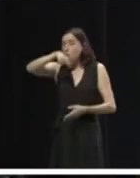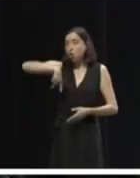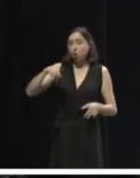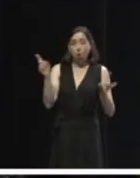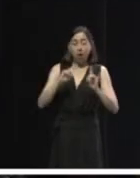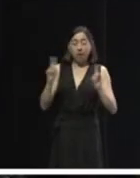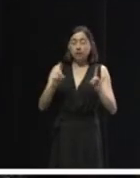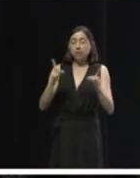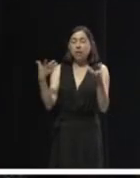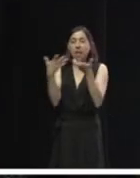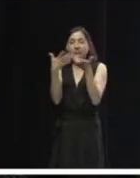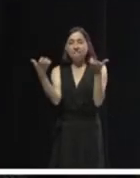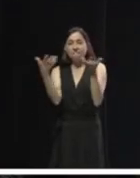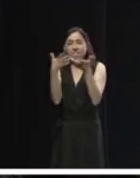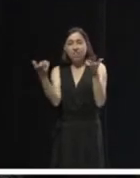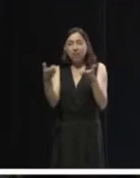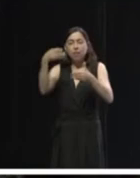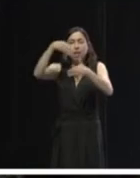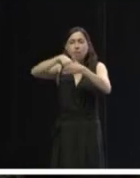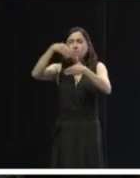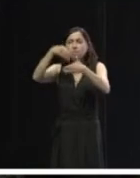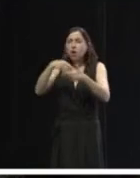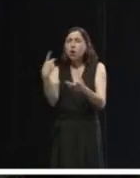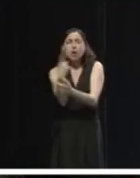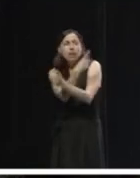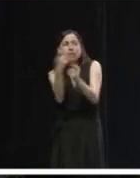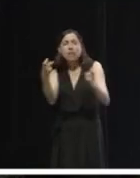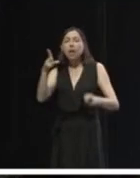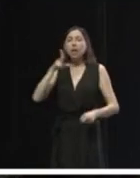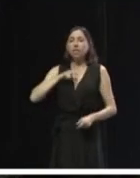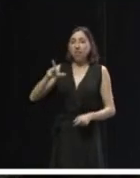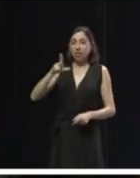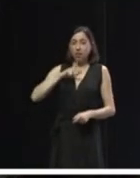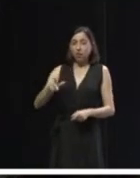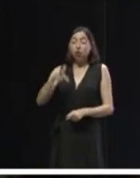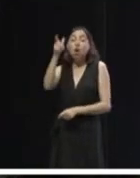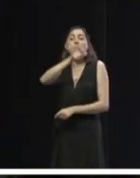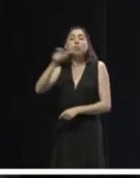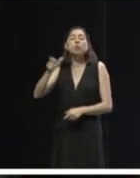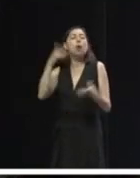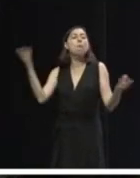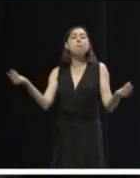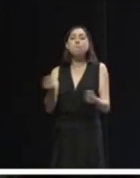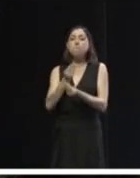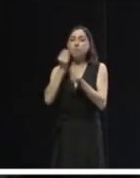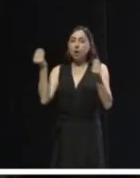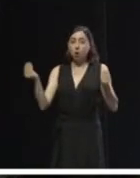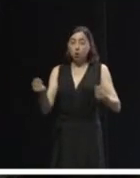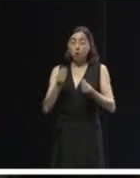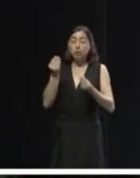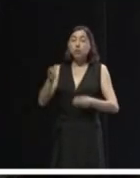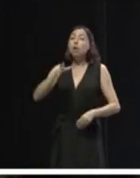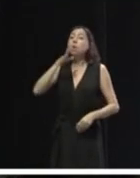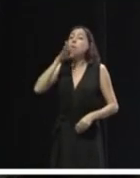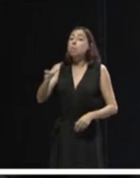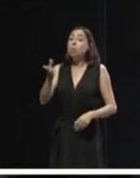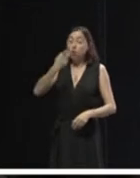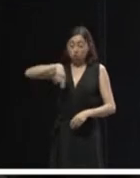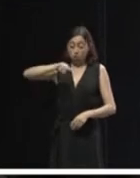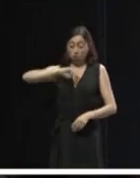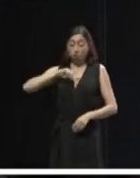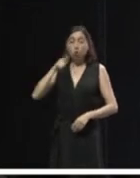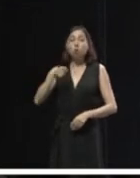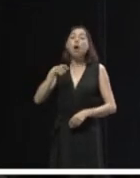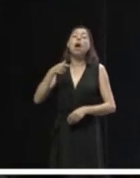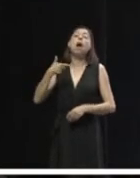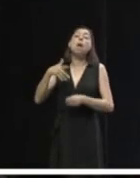lleno de necesidades y de derechos y de personas mejores. Porque tenemos una provincia, esta